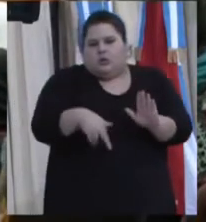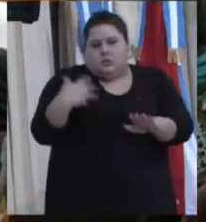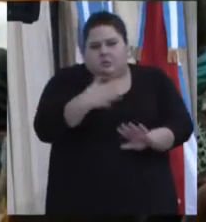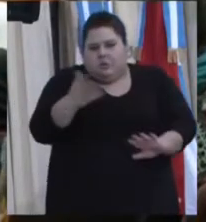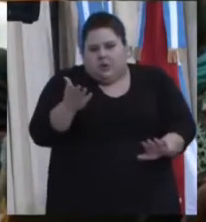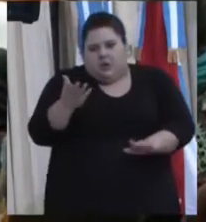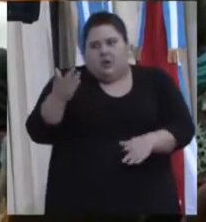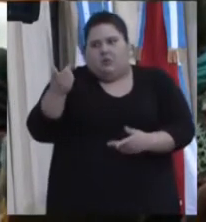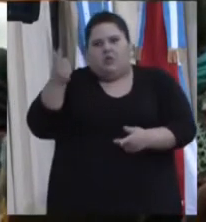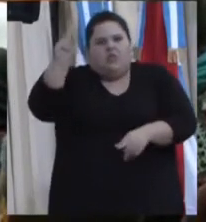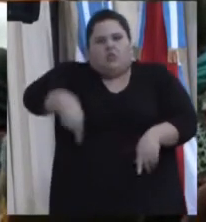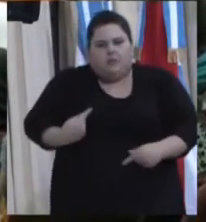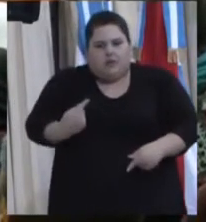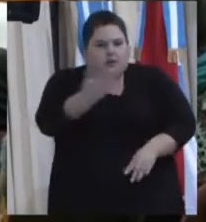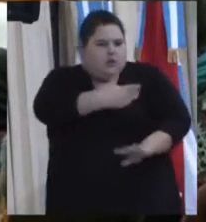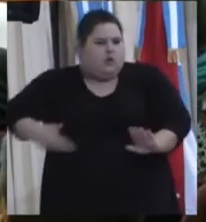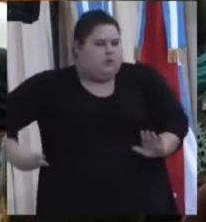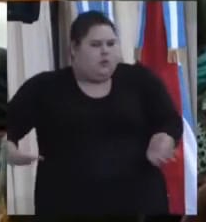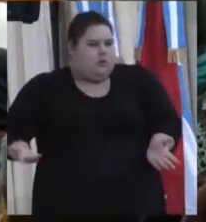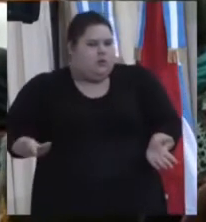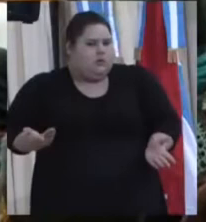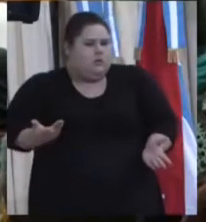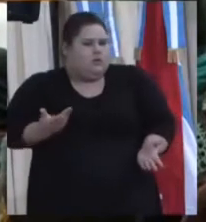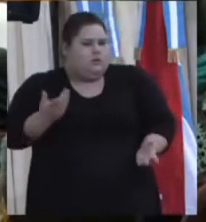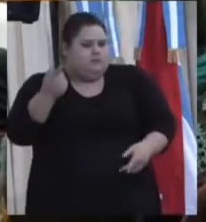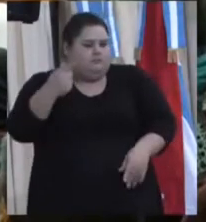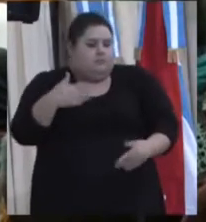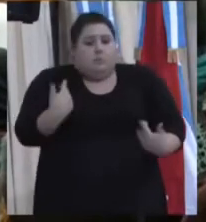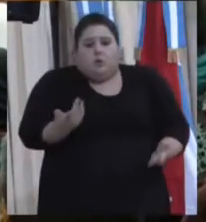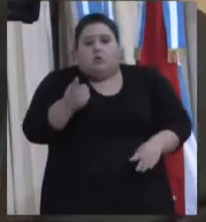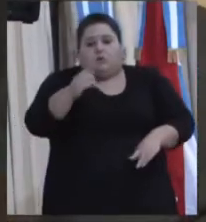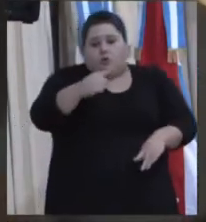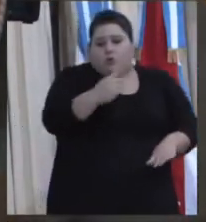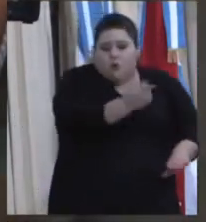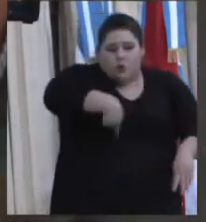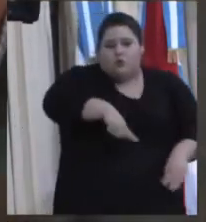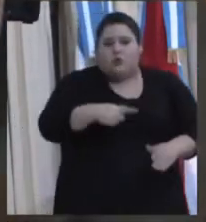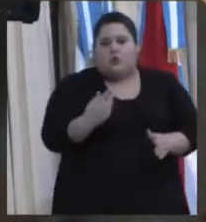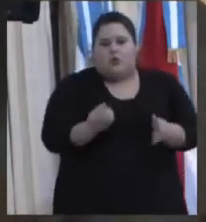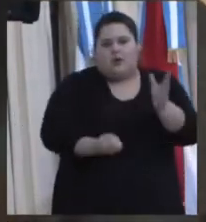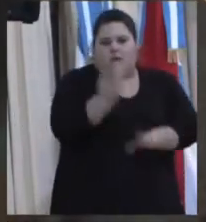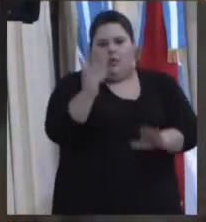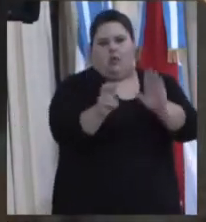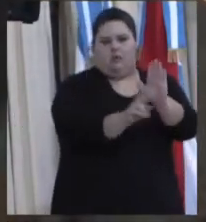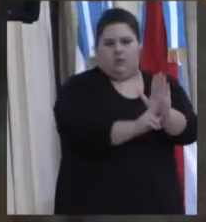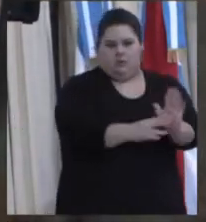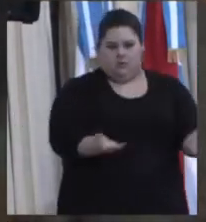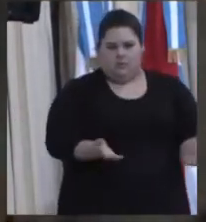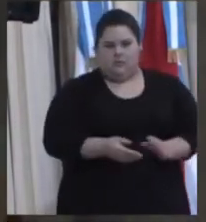órganos de gobierno, olvidándonos que somos nosotros muchas veces los que creamos las propias normas.